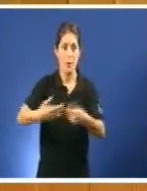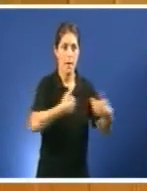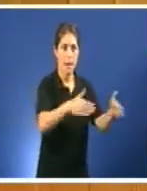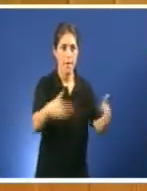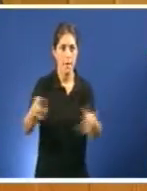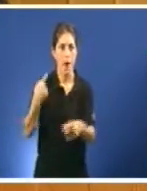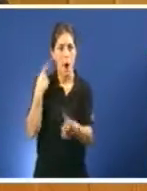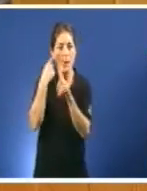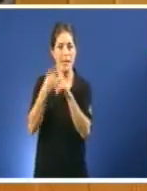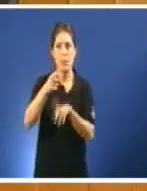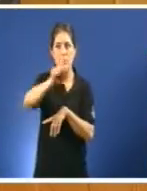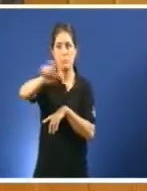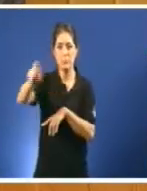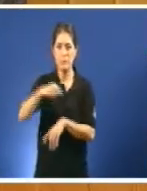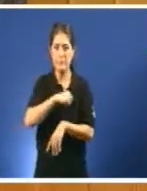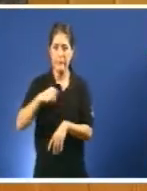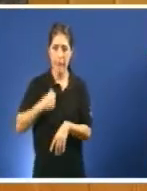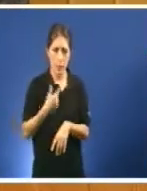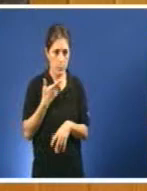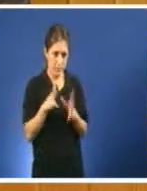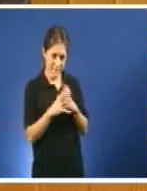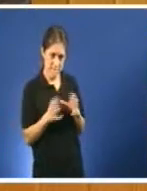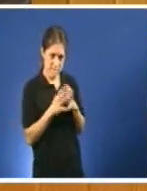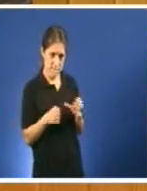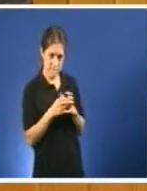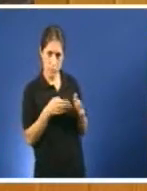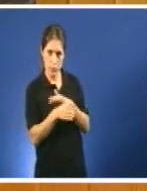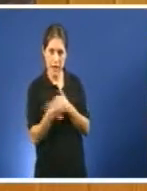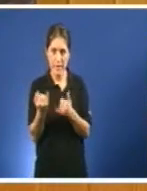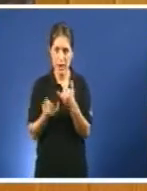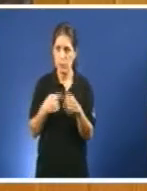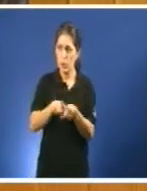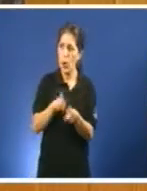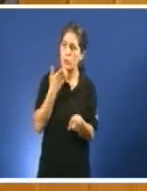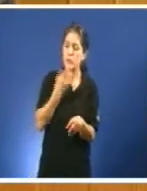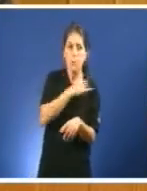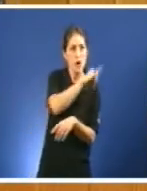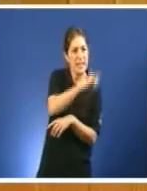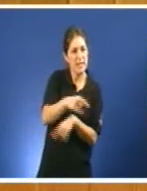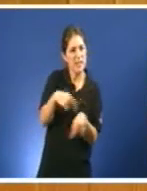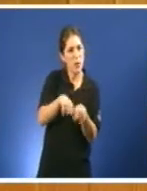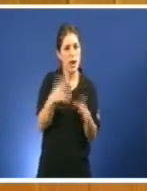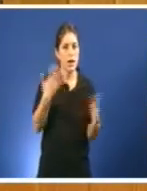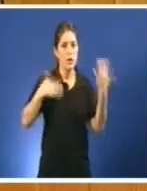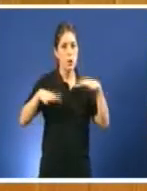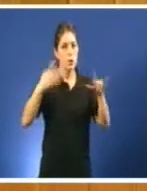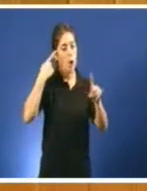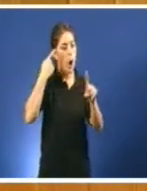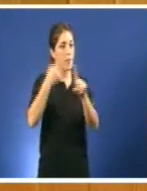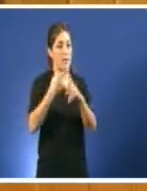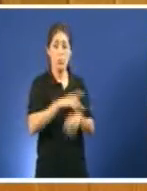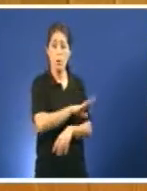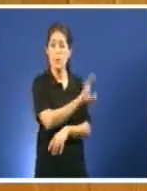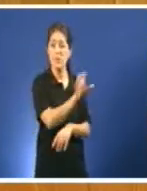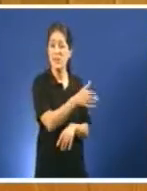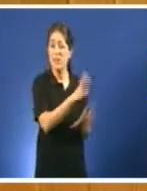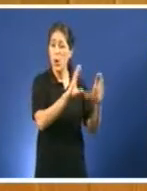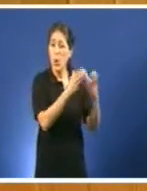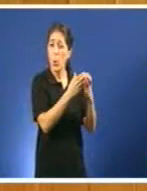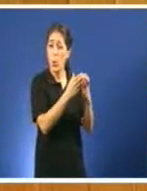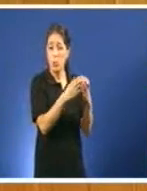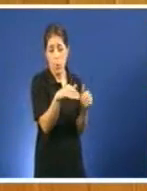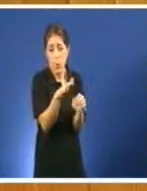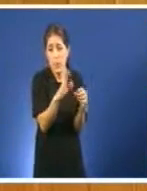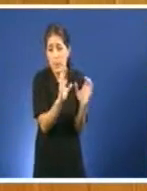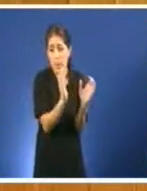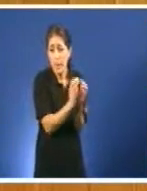privados, e ocúltase tamén o uso da crise como coartada para que unha minoría siga acumulando